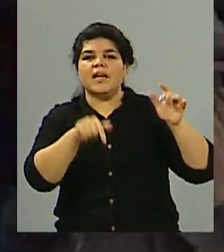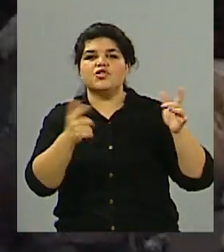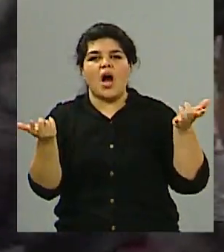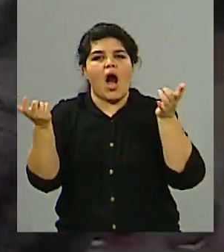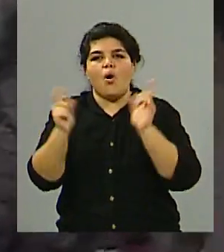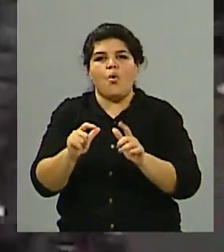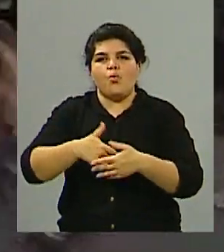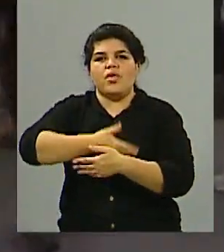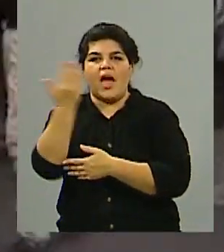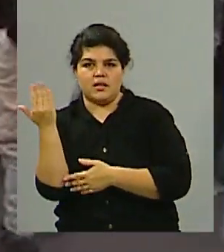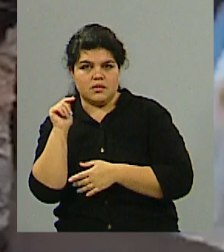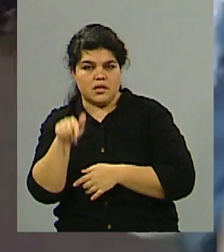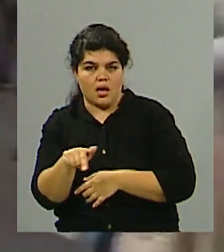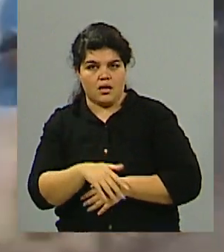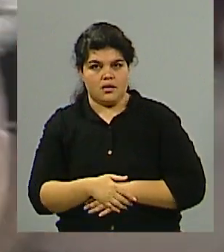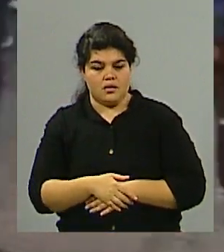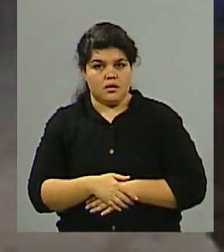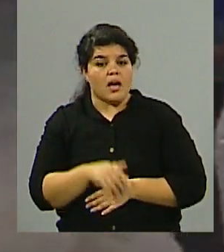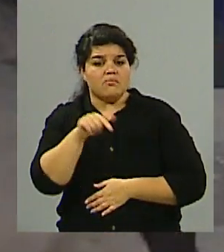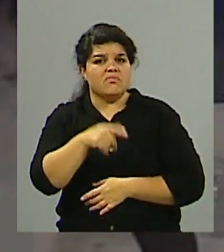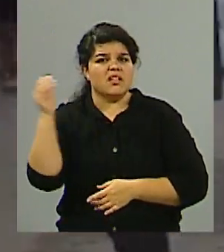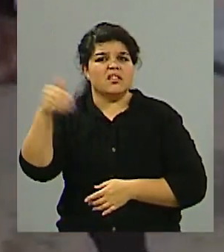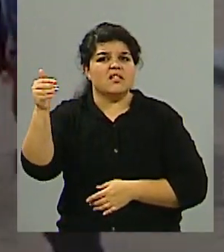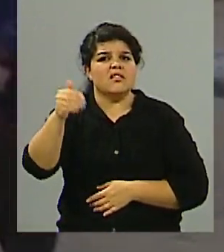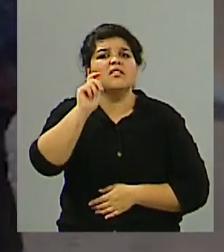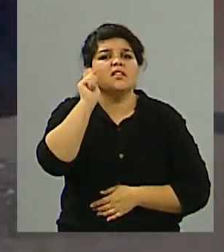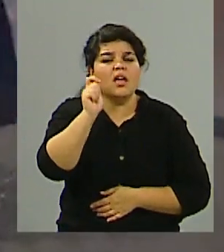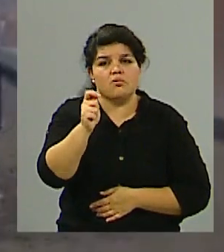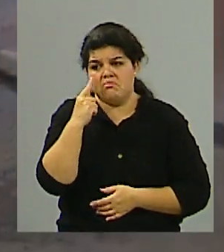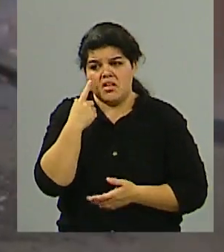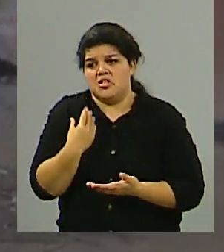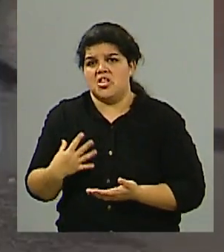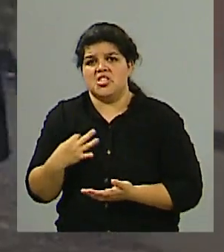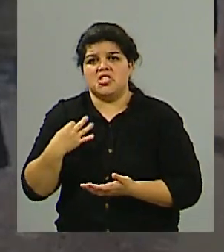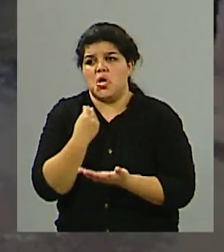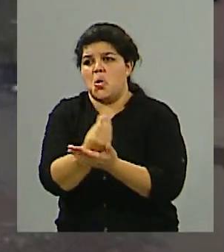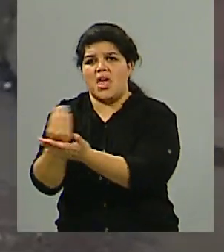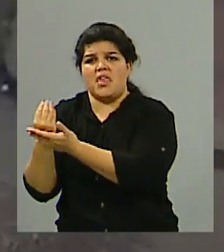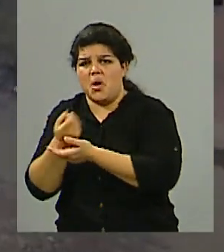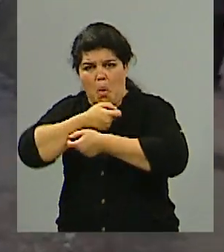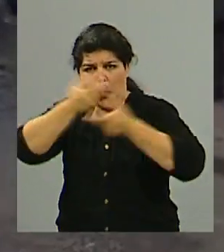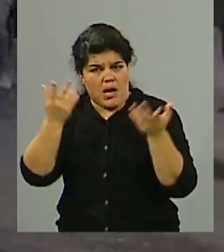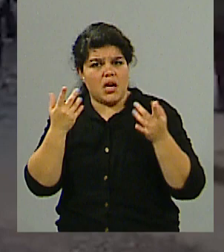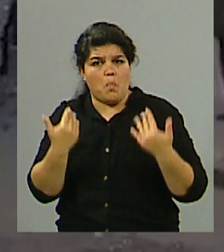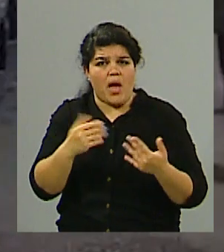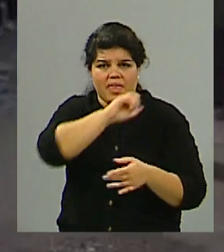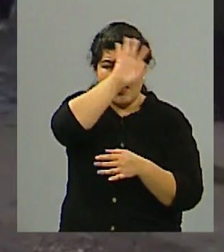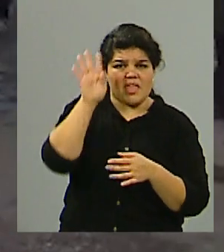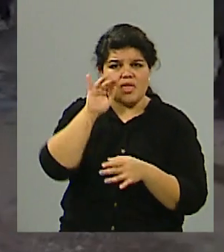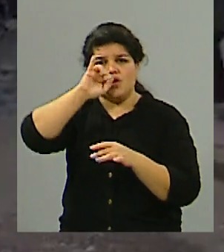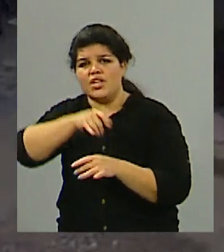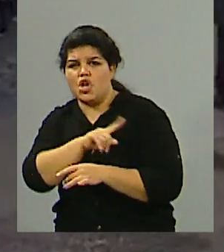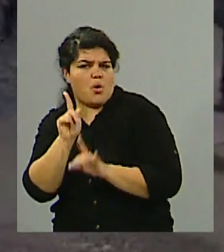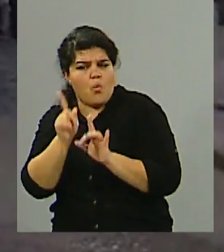públicas, básicamente. Y ahí participa cualquier ciudadano o ciudadana, sin importar su origen o su identidad indígena o no. Y en el caso